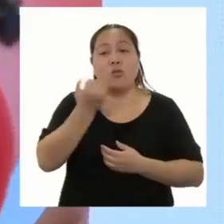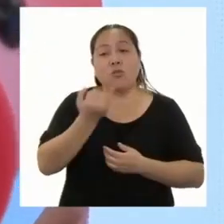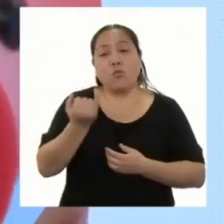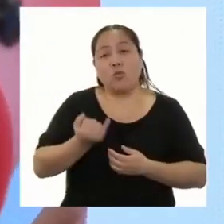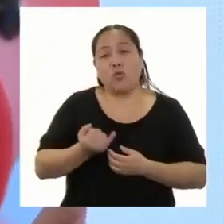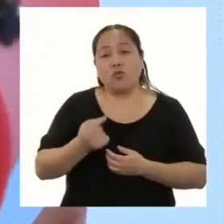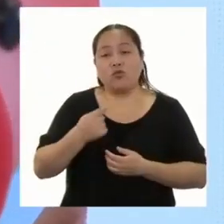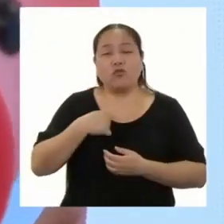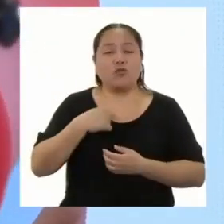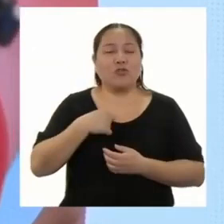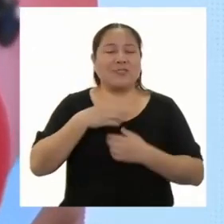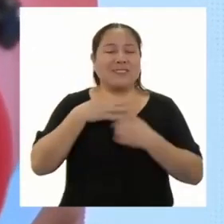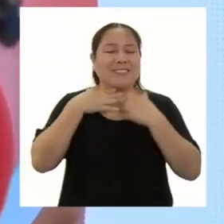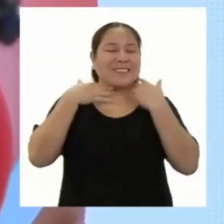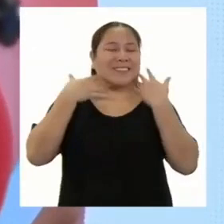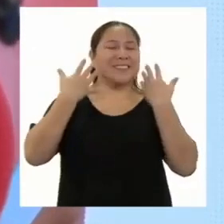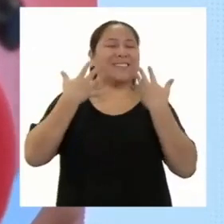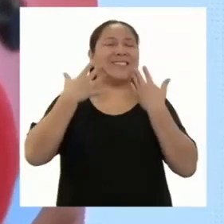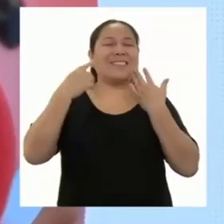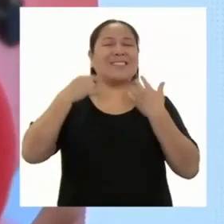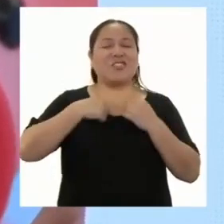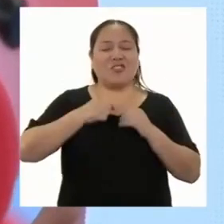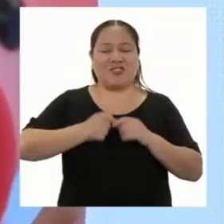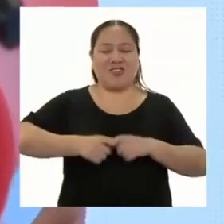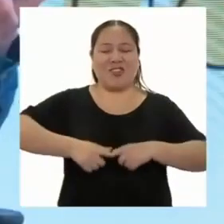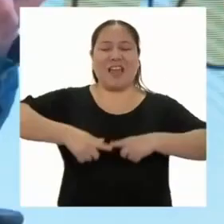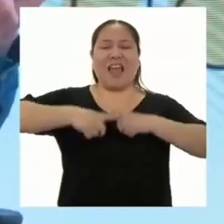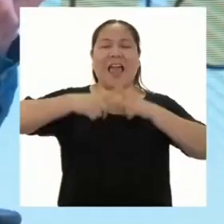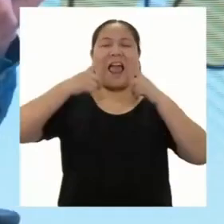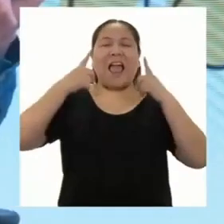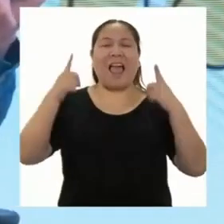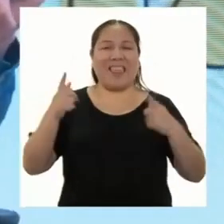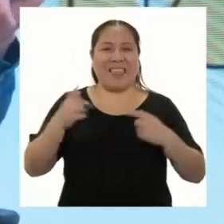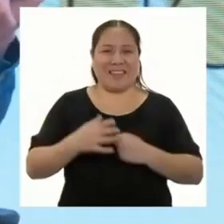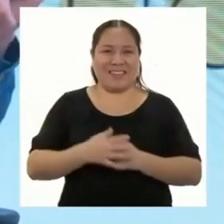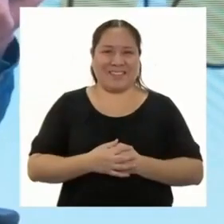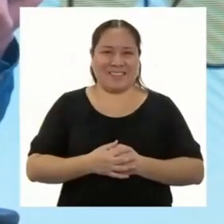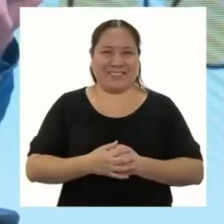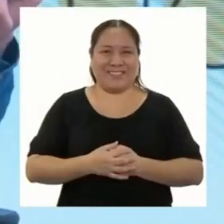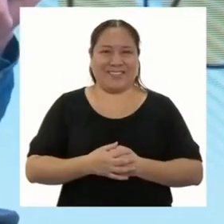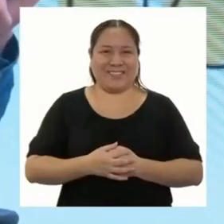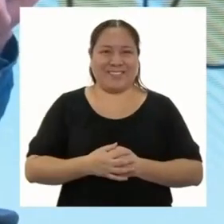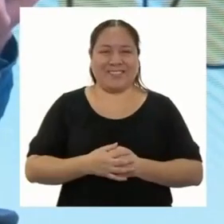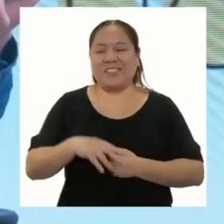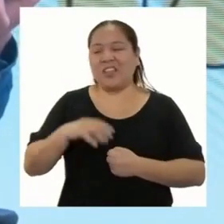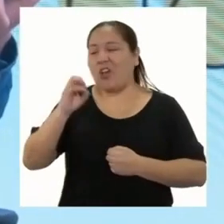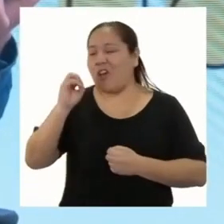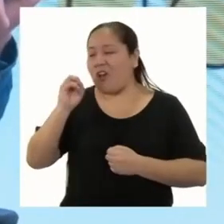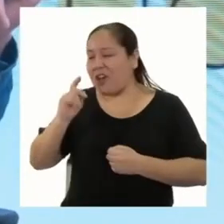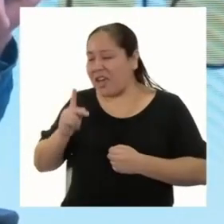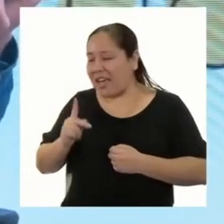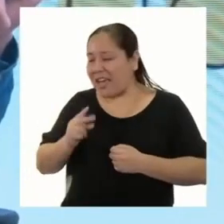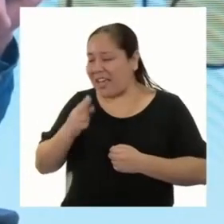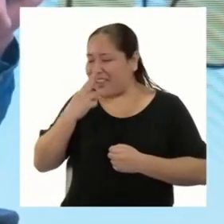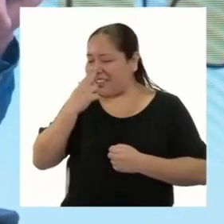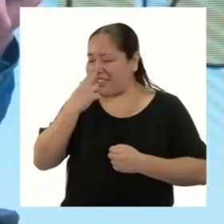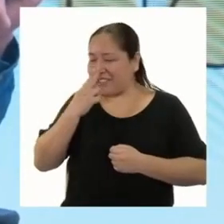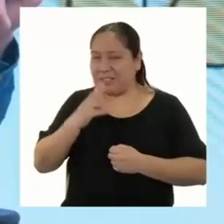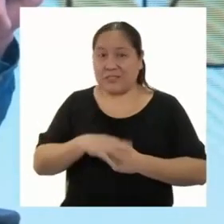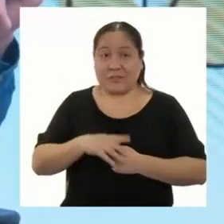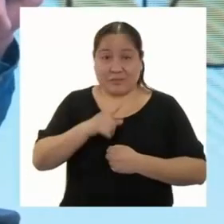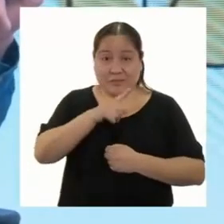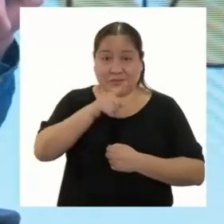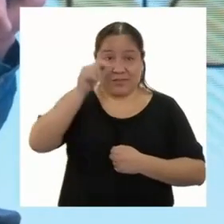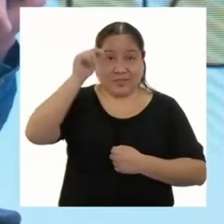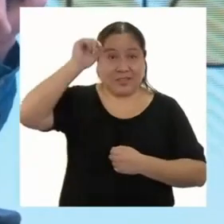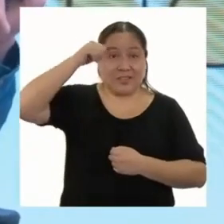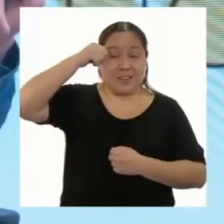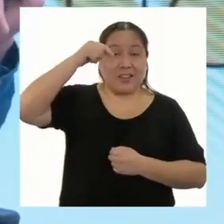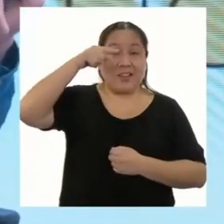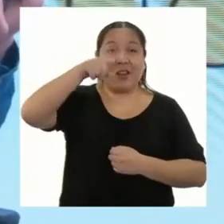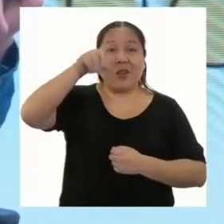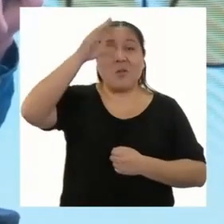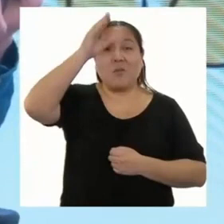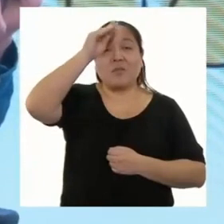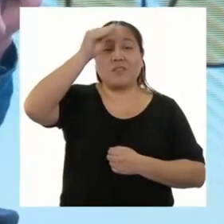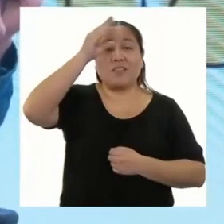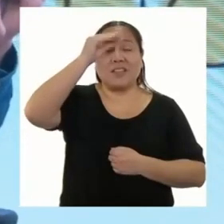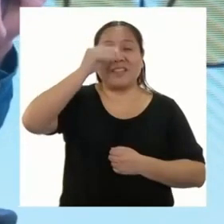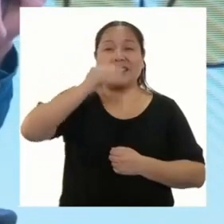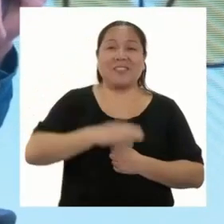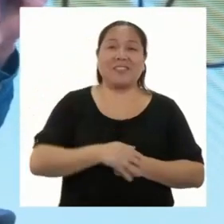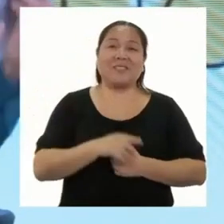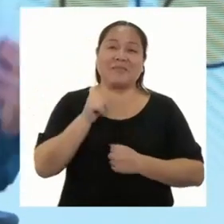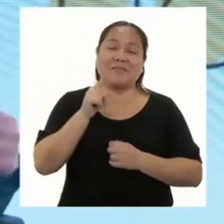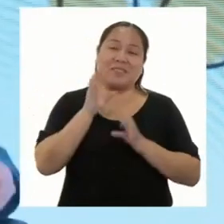mi carisma es de escala gigantesca. Ok, Tocino. Ahora déjame recordarles a las chicas y chicos algo